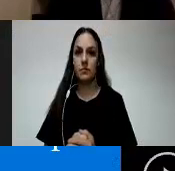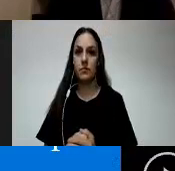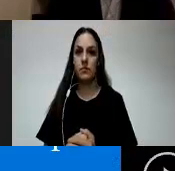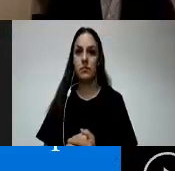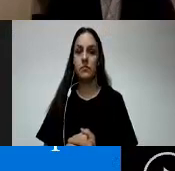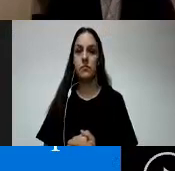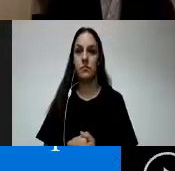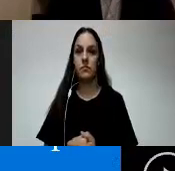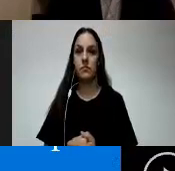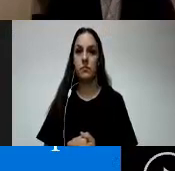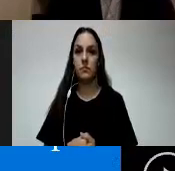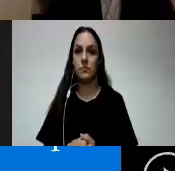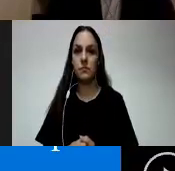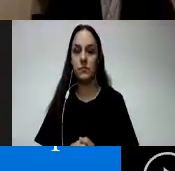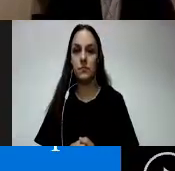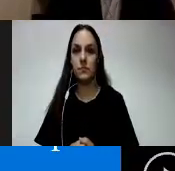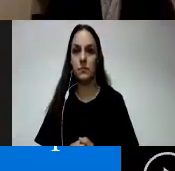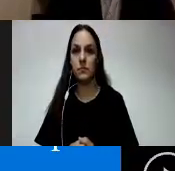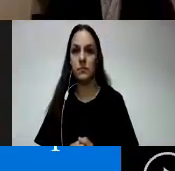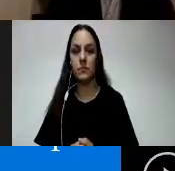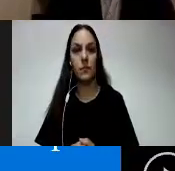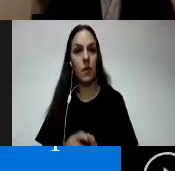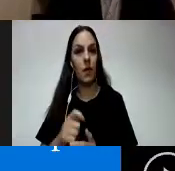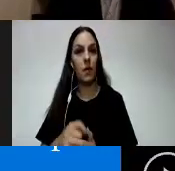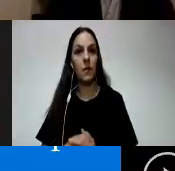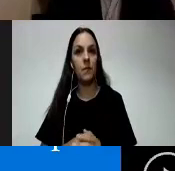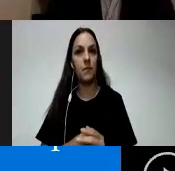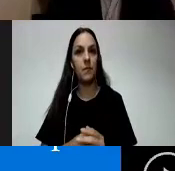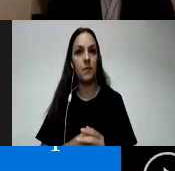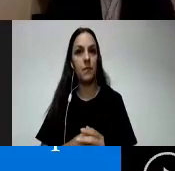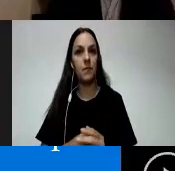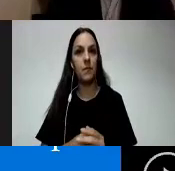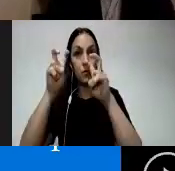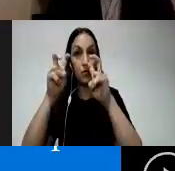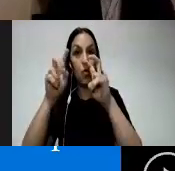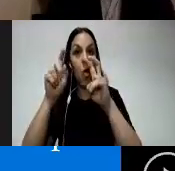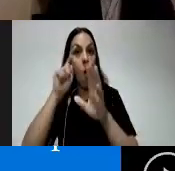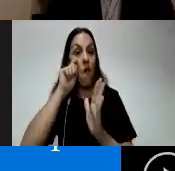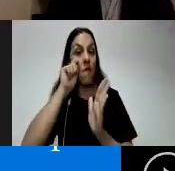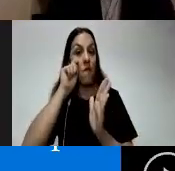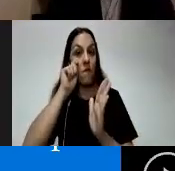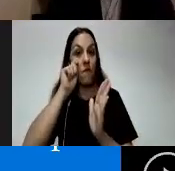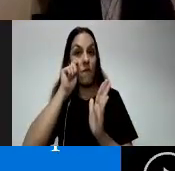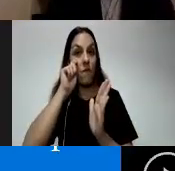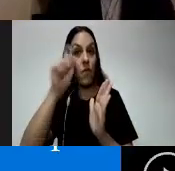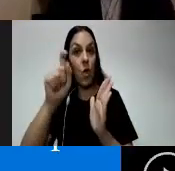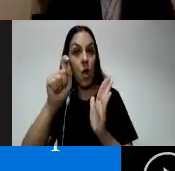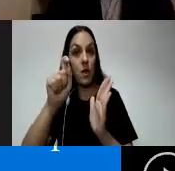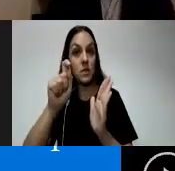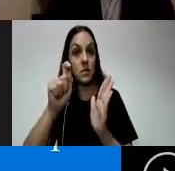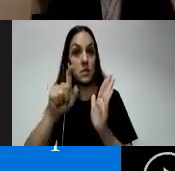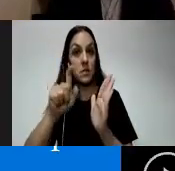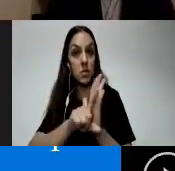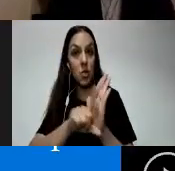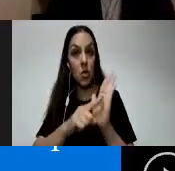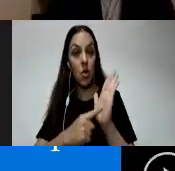La vulneración, el título sería vulneración, todo lo que se va a desarrollar durante